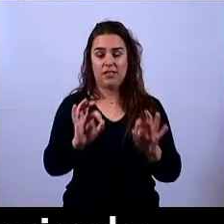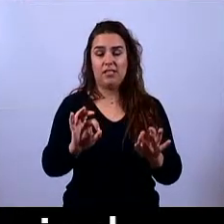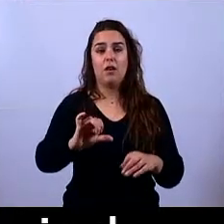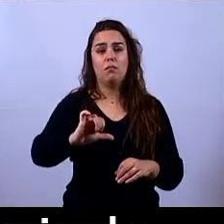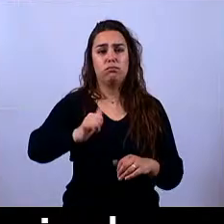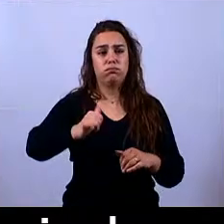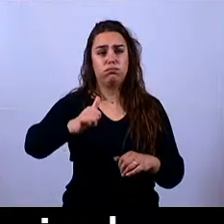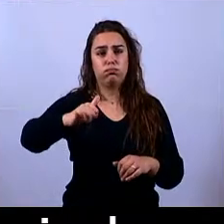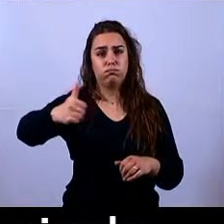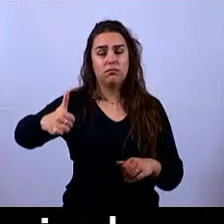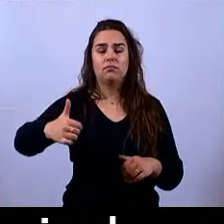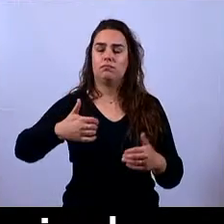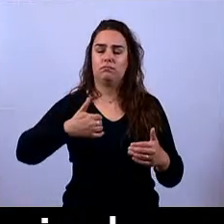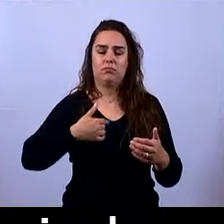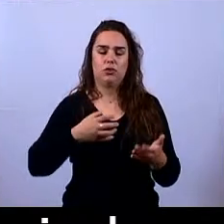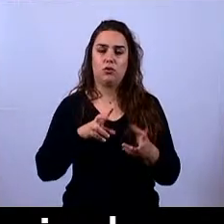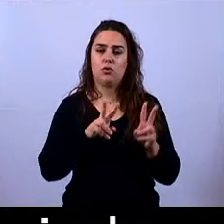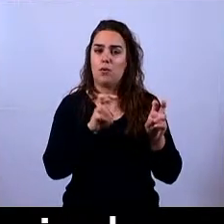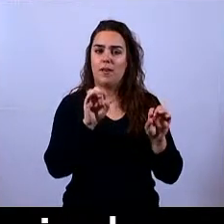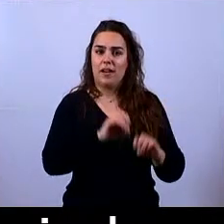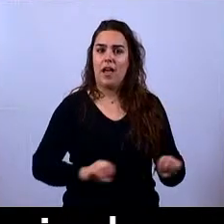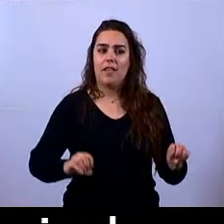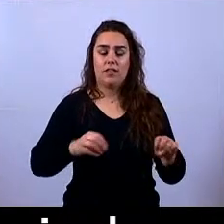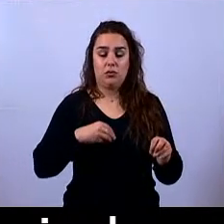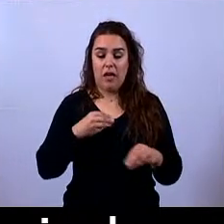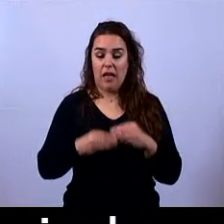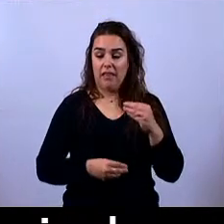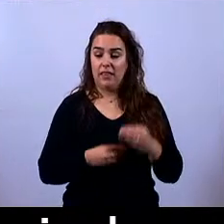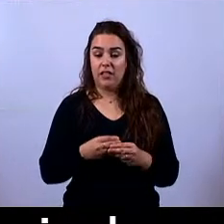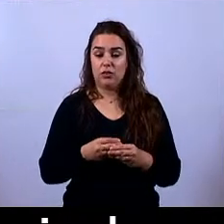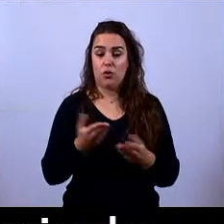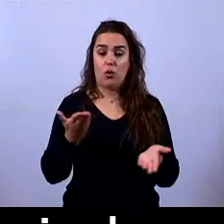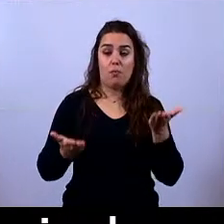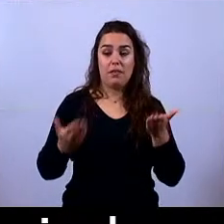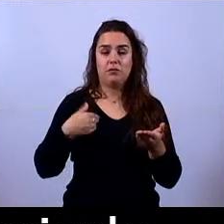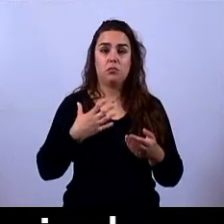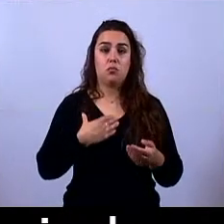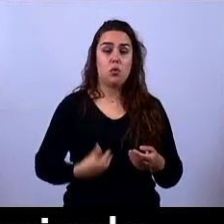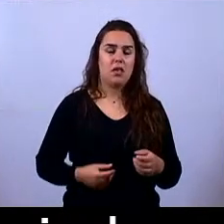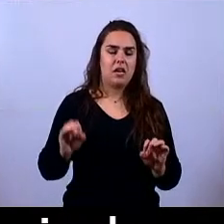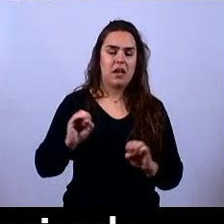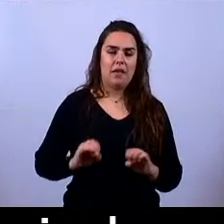y no hay ninguna novedad ni hacemos ninguna comparativa con Murcia.